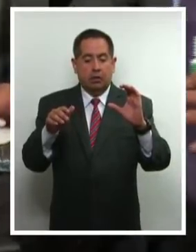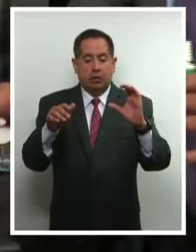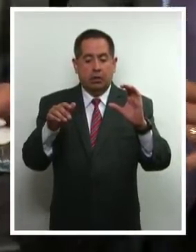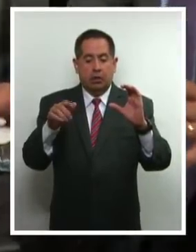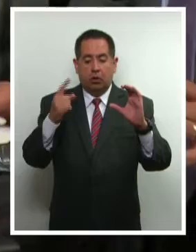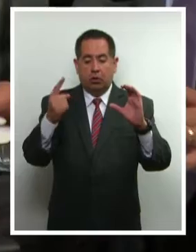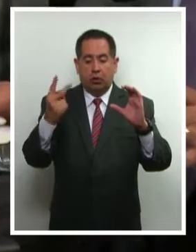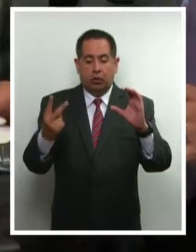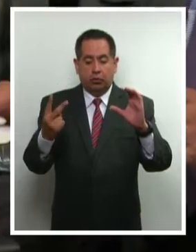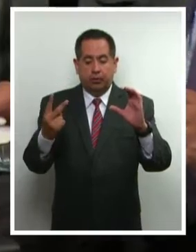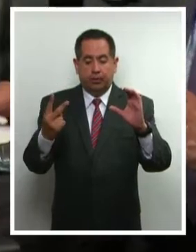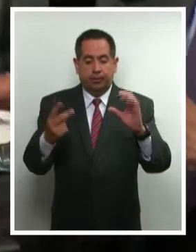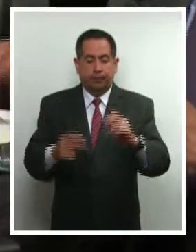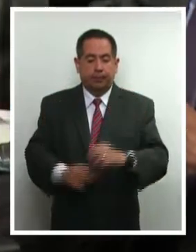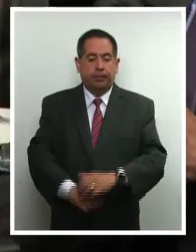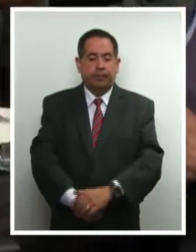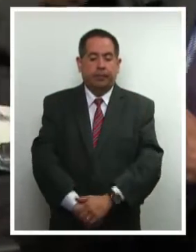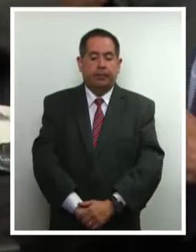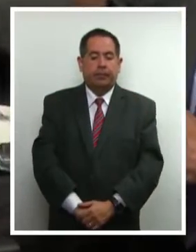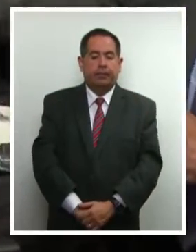Numerales 1 y 2.